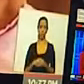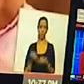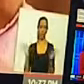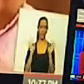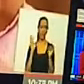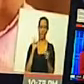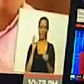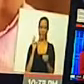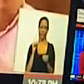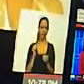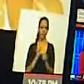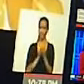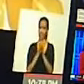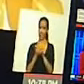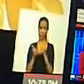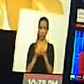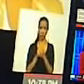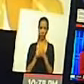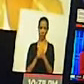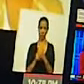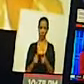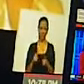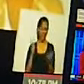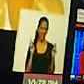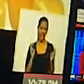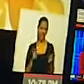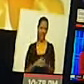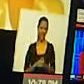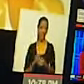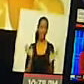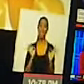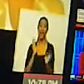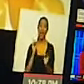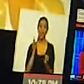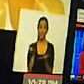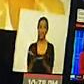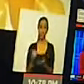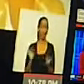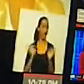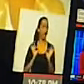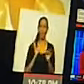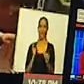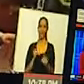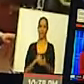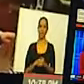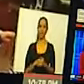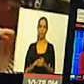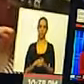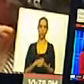hacer usurpación. ¿No te parece extraño que nadie habla de eso? Nadie habla de eso, efectivamente. Uno está